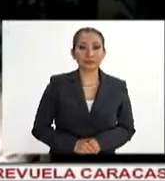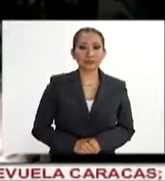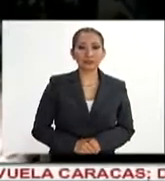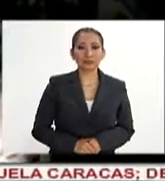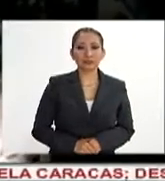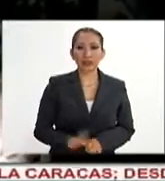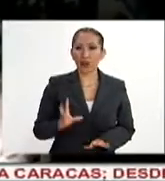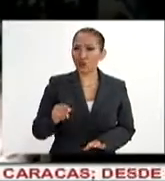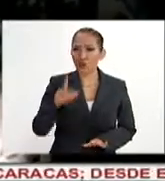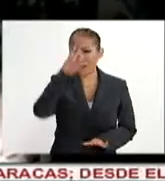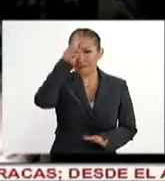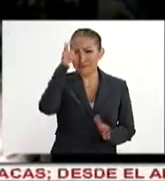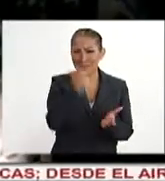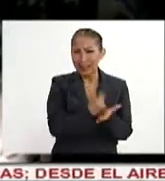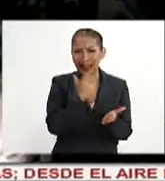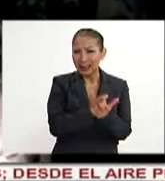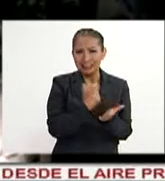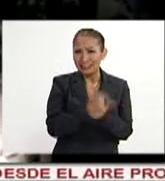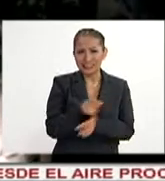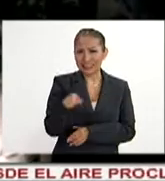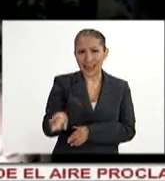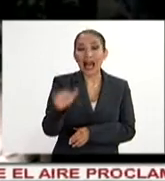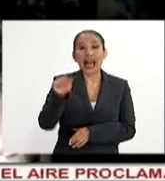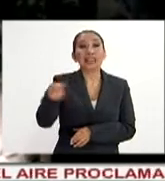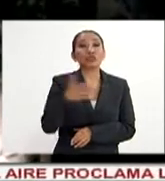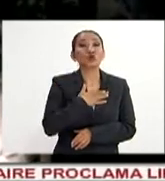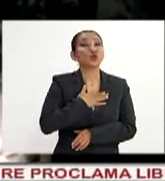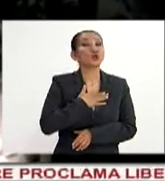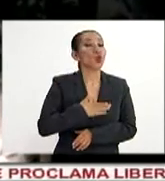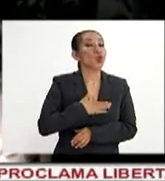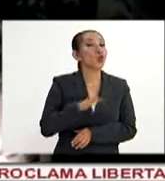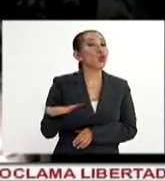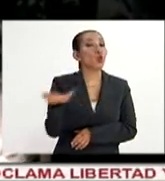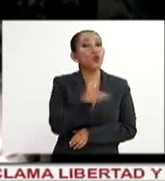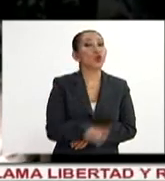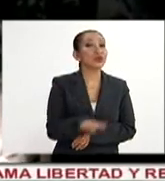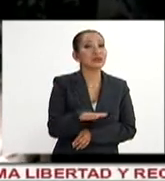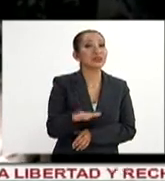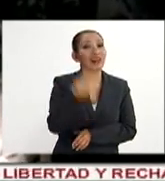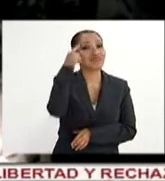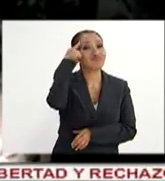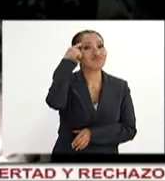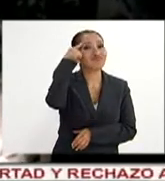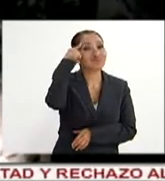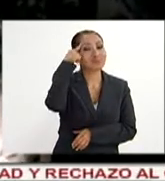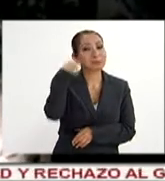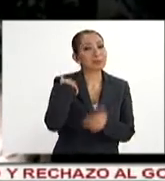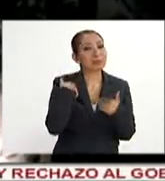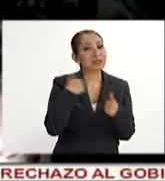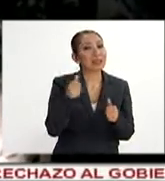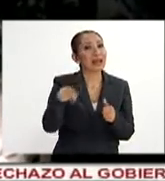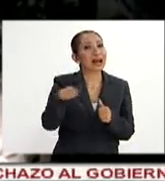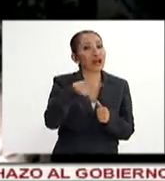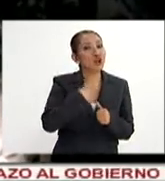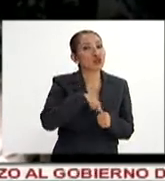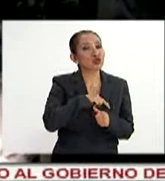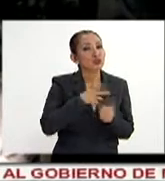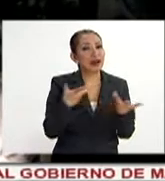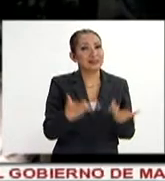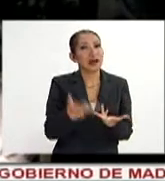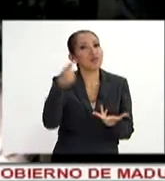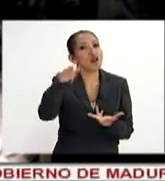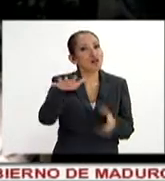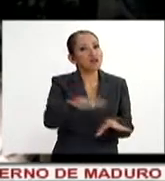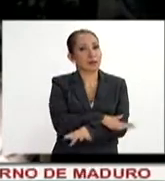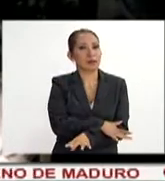No es la venganza, es la justicia y la conciencia la que nos lleva a hacer